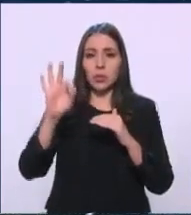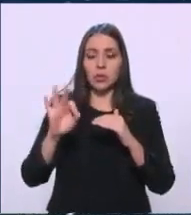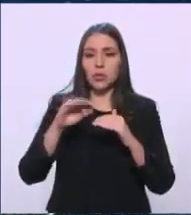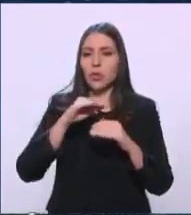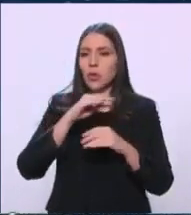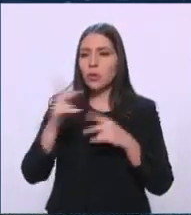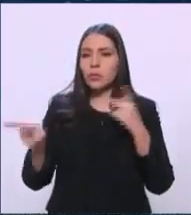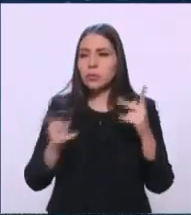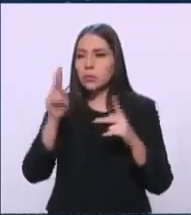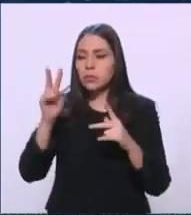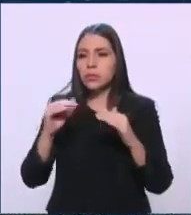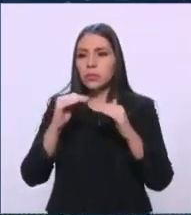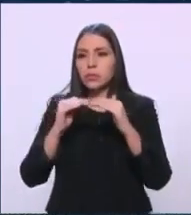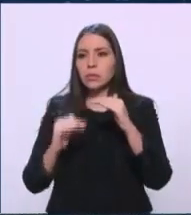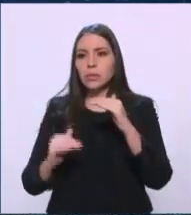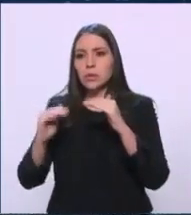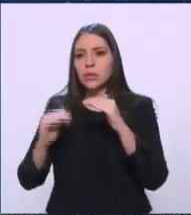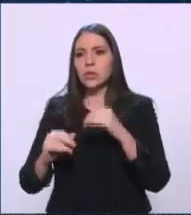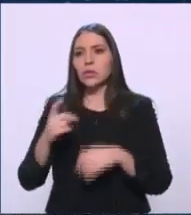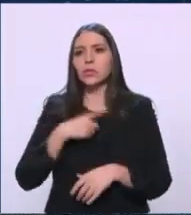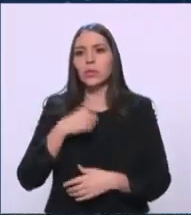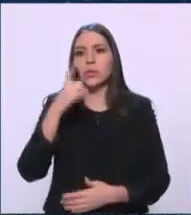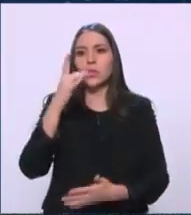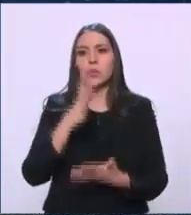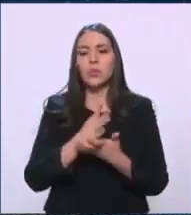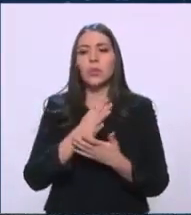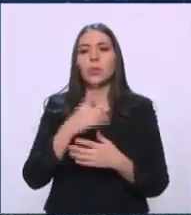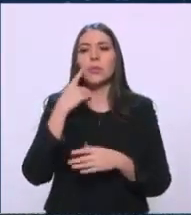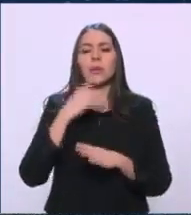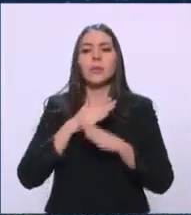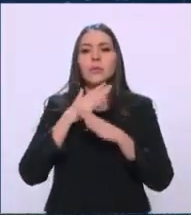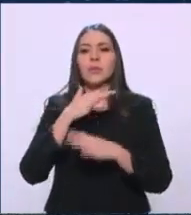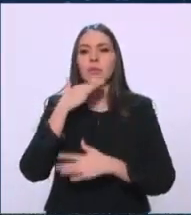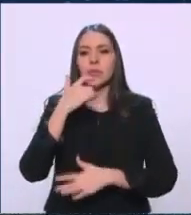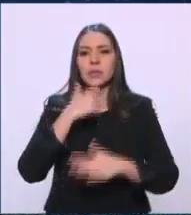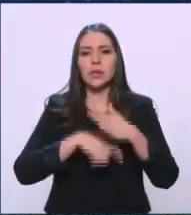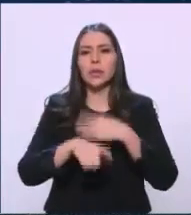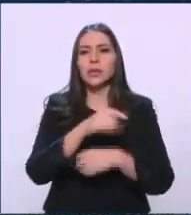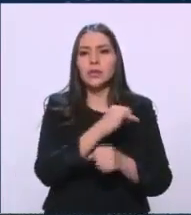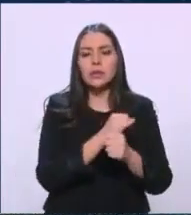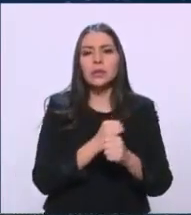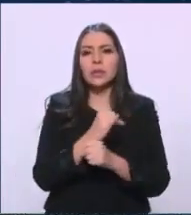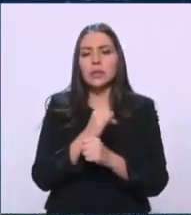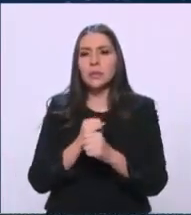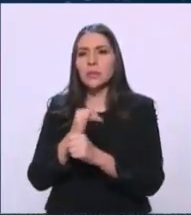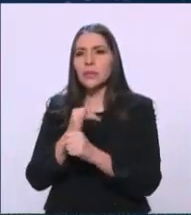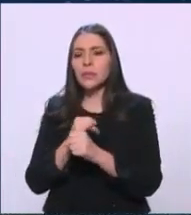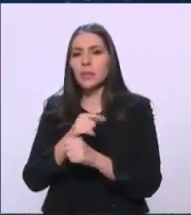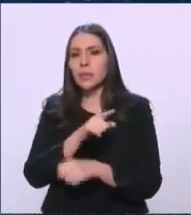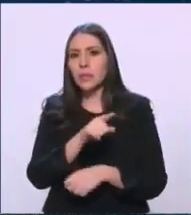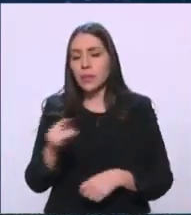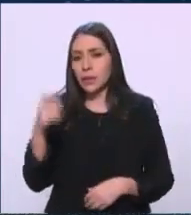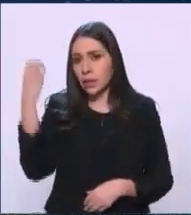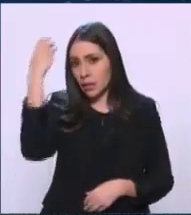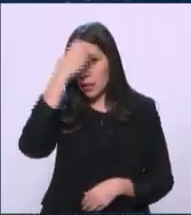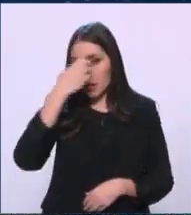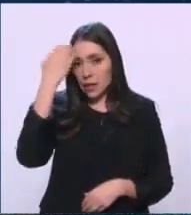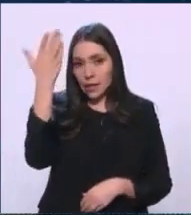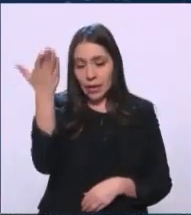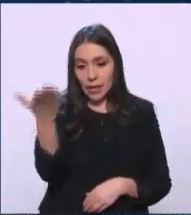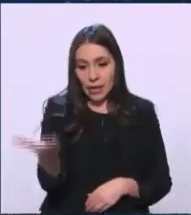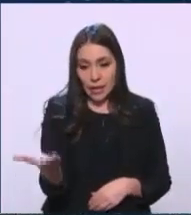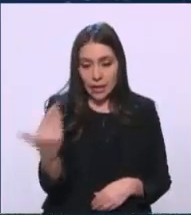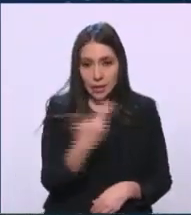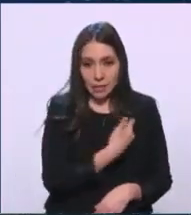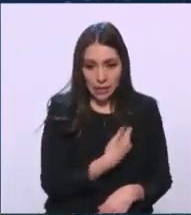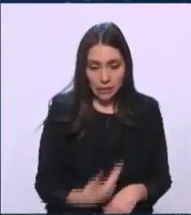65%, solamente combate a la corrupción está por arriba. Pregunta de investigación básica, ¿lo están evaluando a él o están